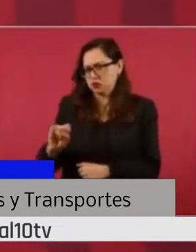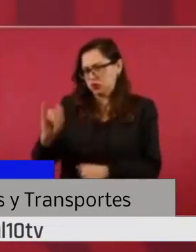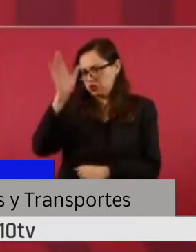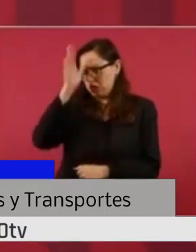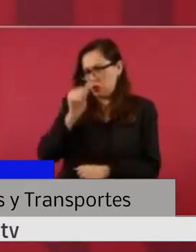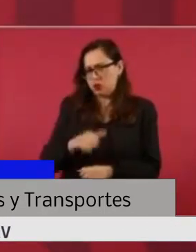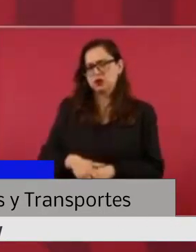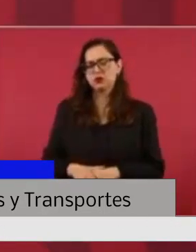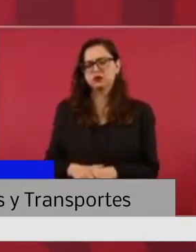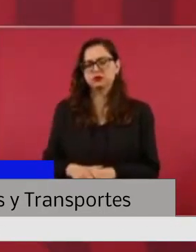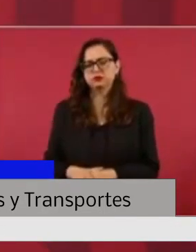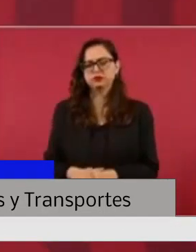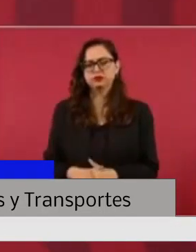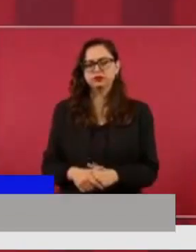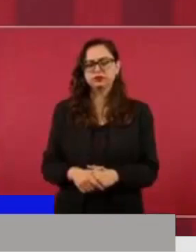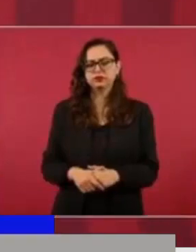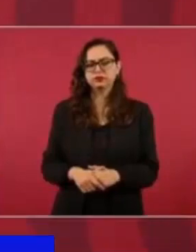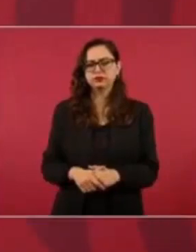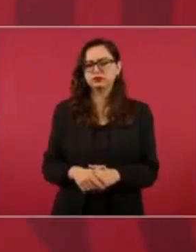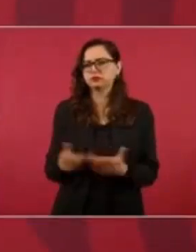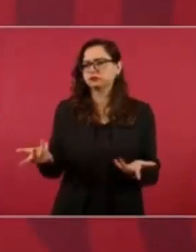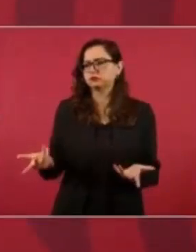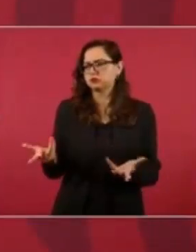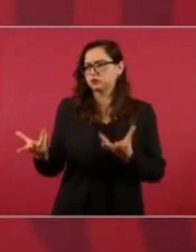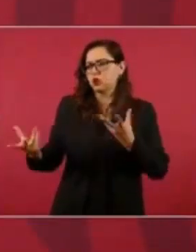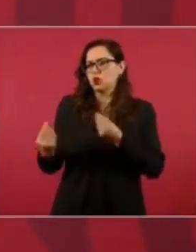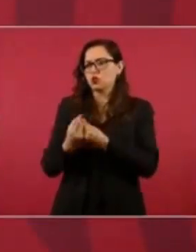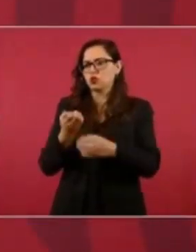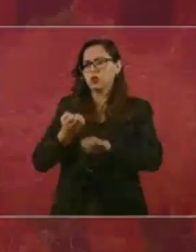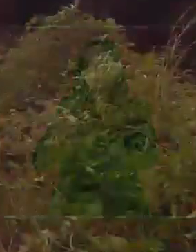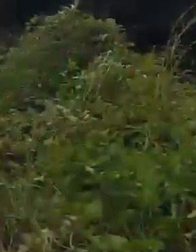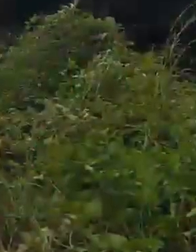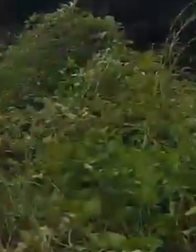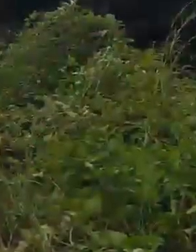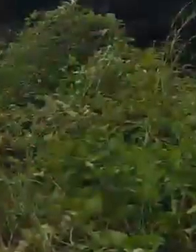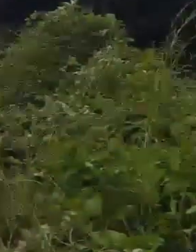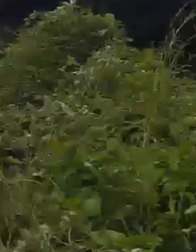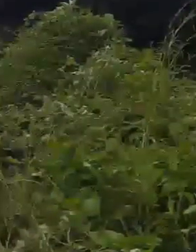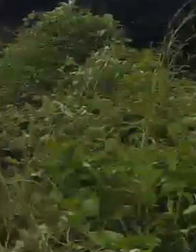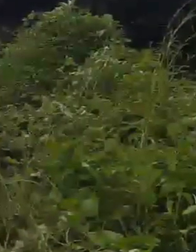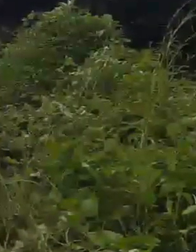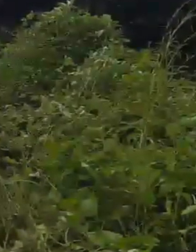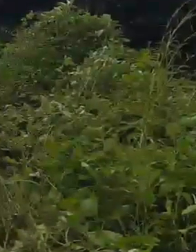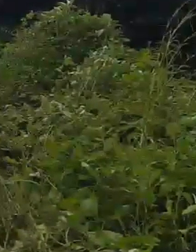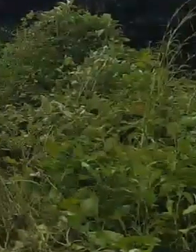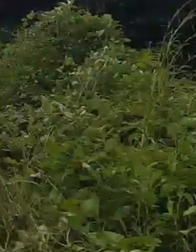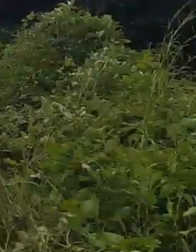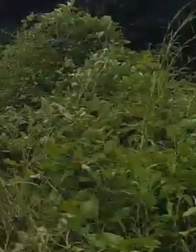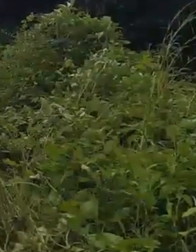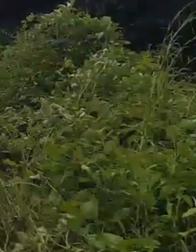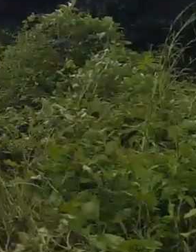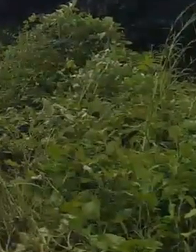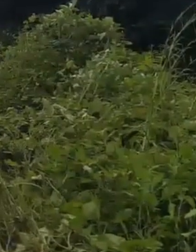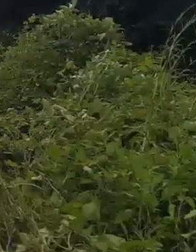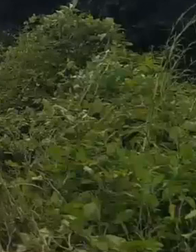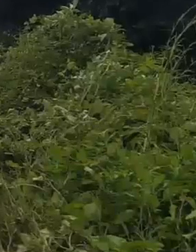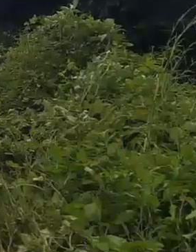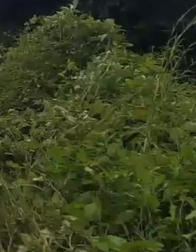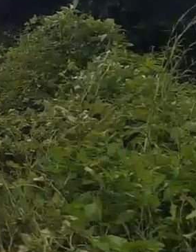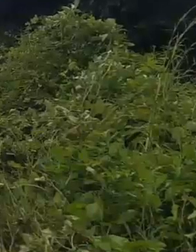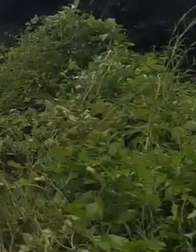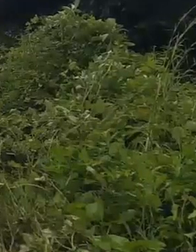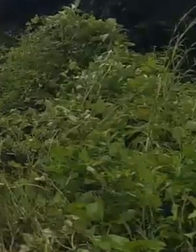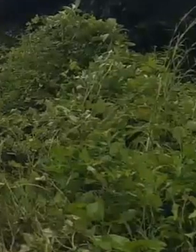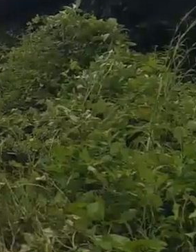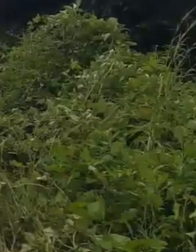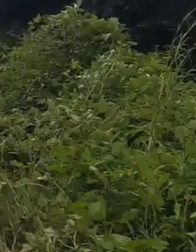algunas conservaciones hacia esos caminos en coordinación con ella. Al ser cuestionado sobre las posibilidades de recursos